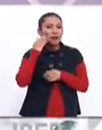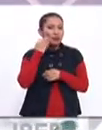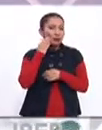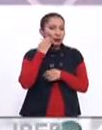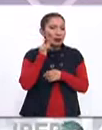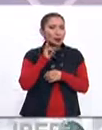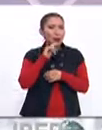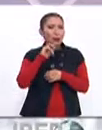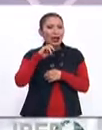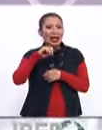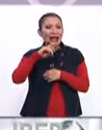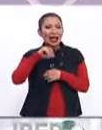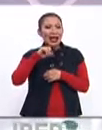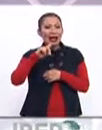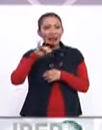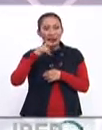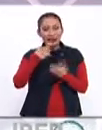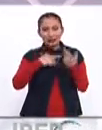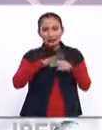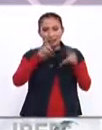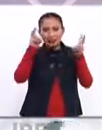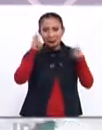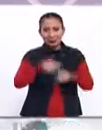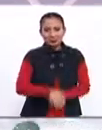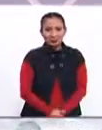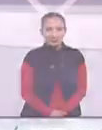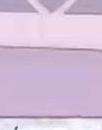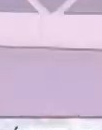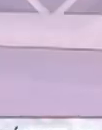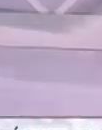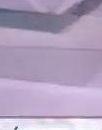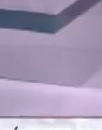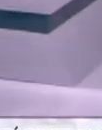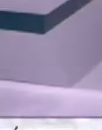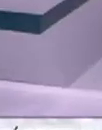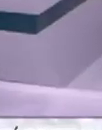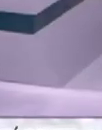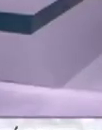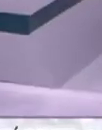Facebook Iberoamérica al Día. Regresamos con más temas.